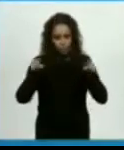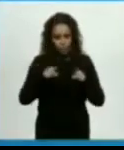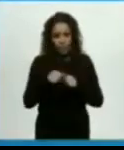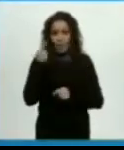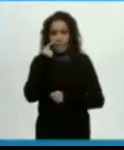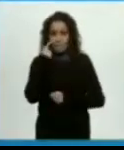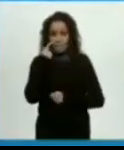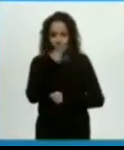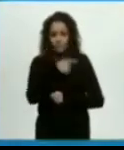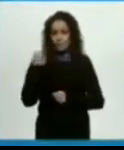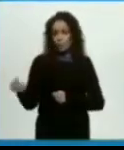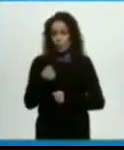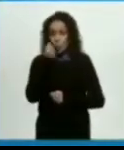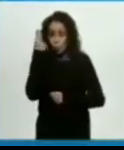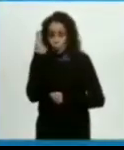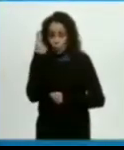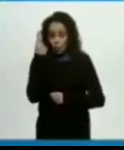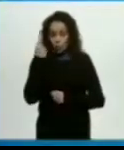Contemos. Una,